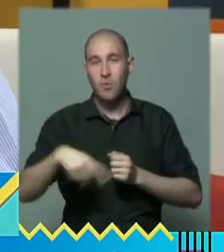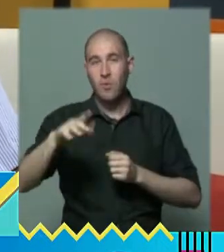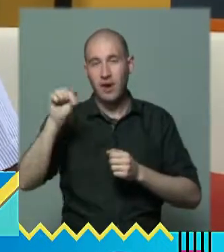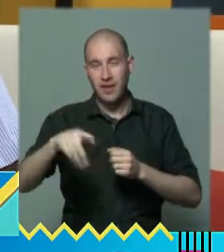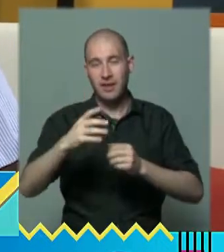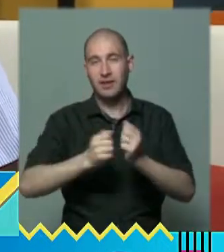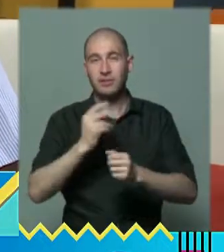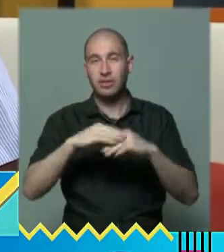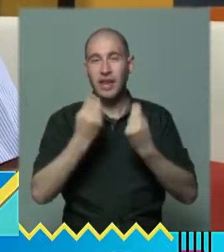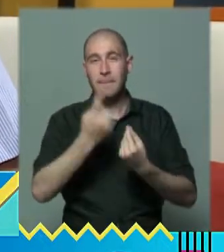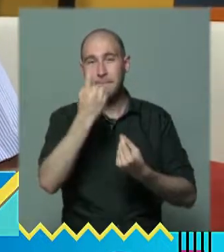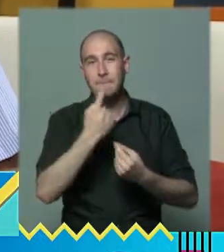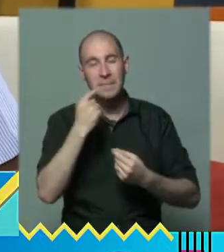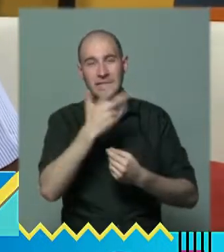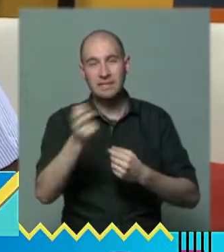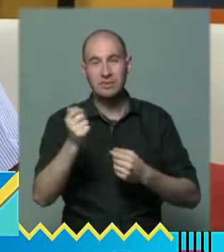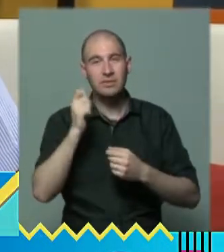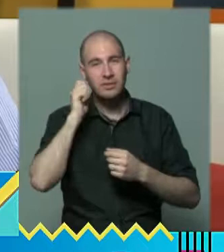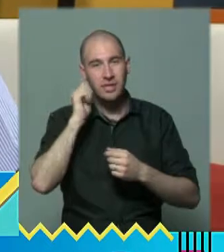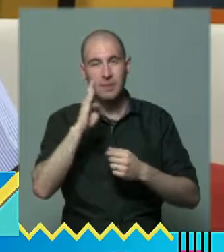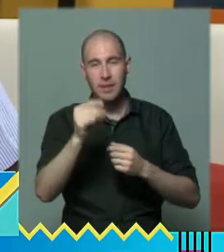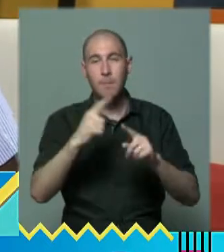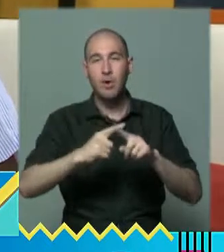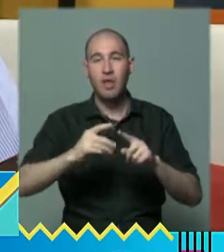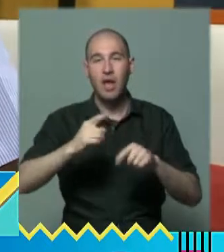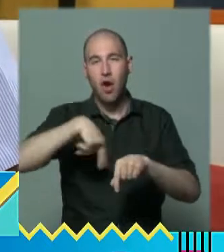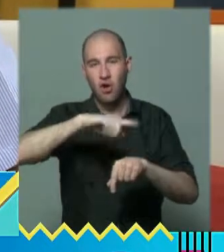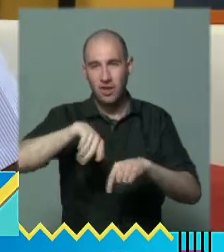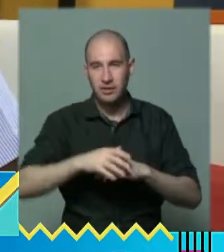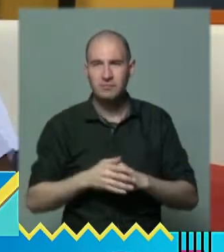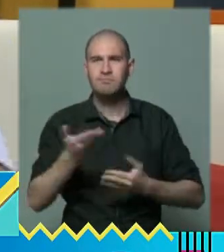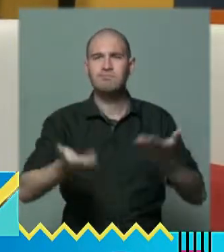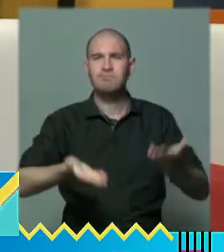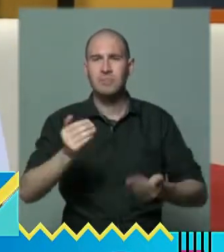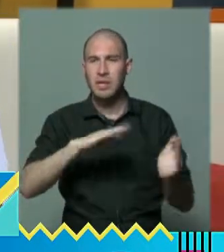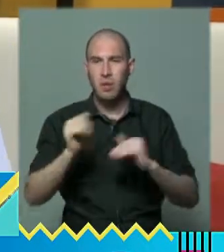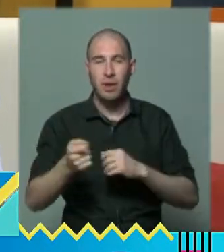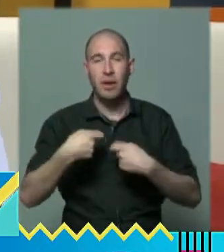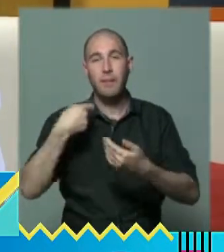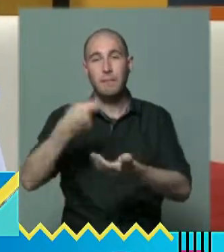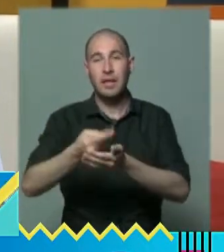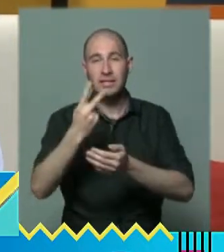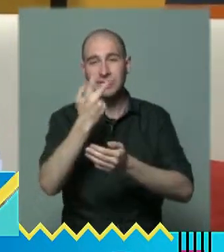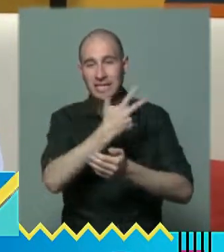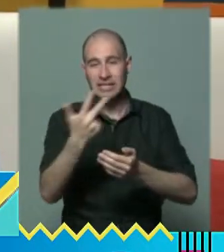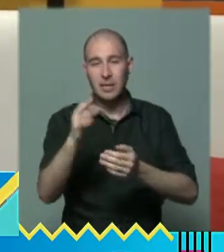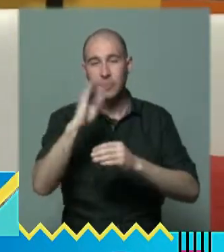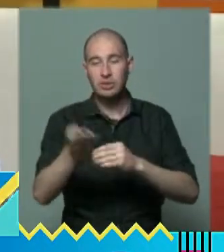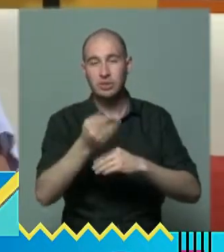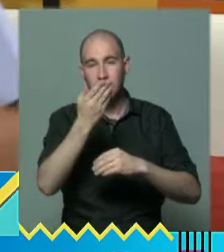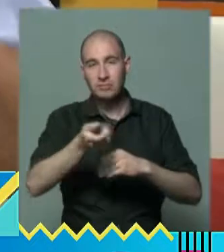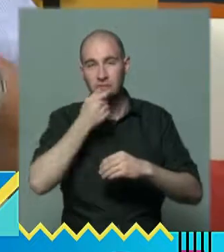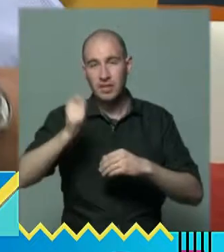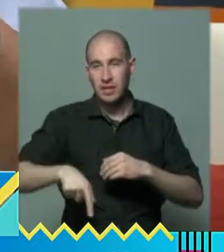esa planta es de 1.338 gigawatt año, hora. El equivalente para satisfacer a 1/3 de las familias